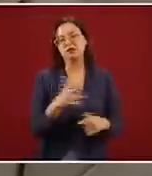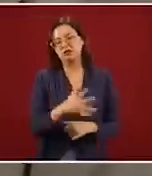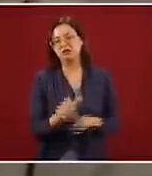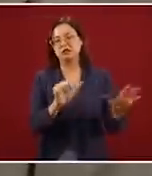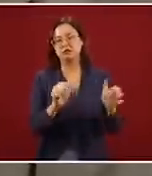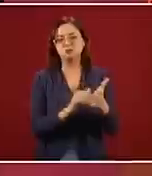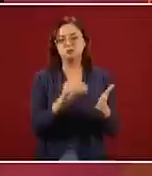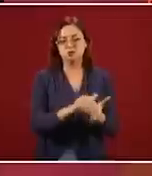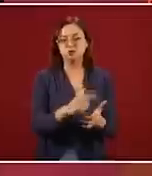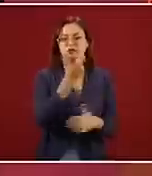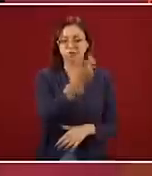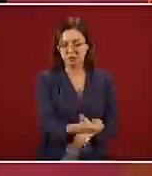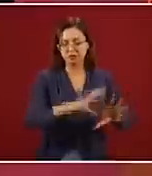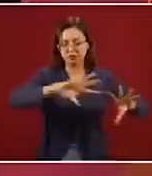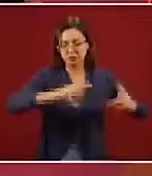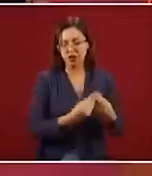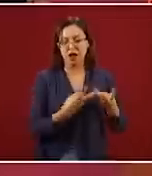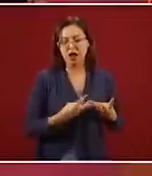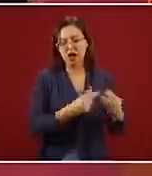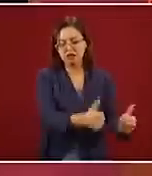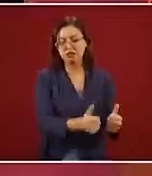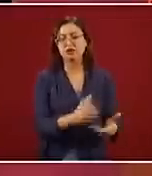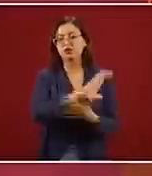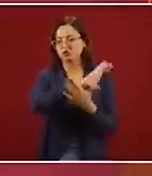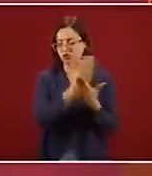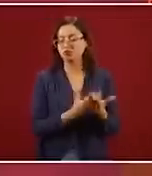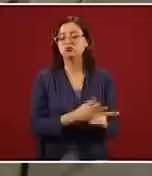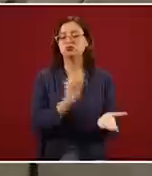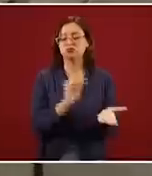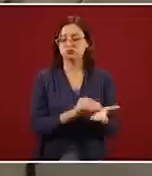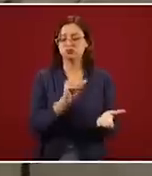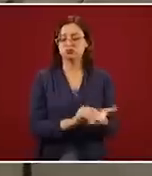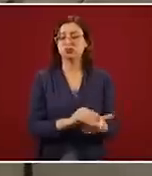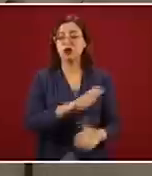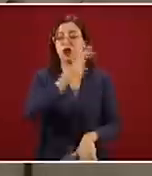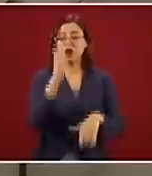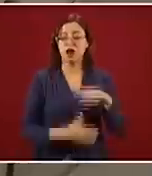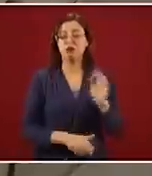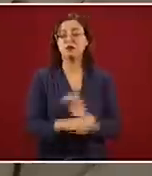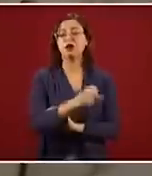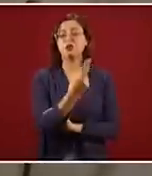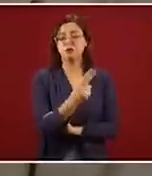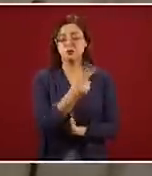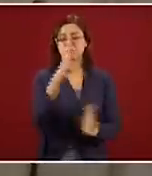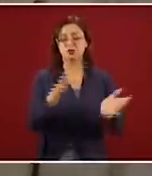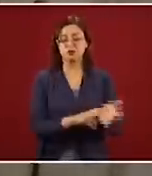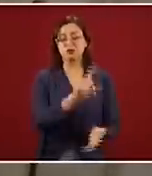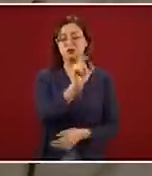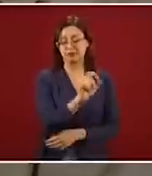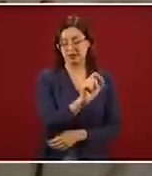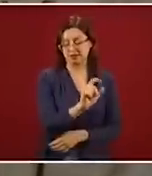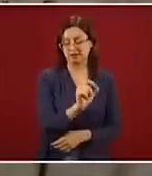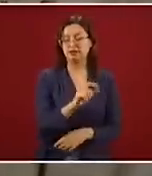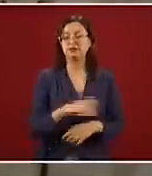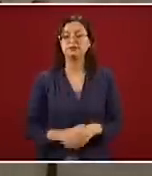pesos y actualmente el contrato está vigente hasta noviembre de 2020. Seguiremos trabajando también